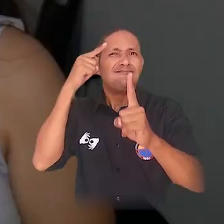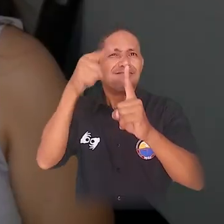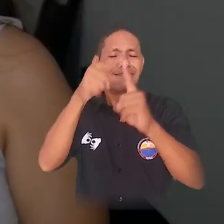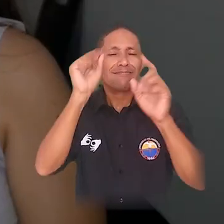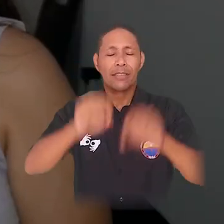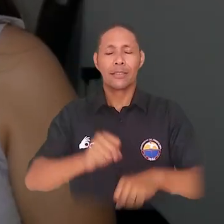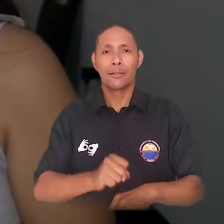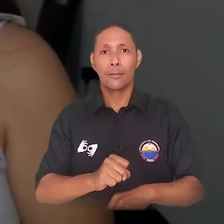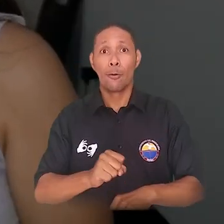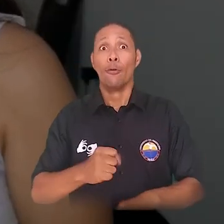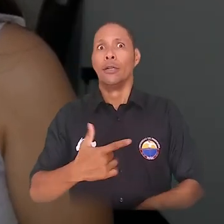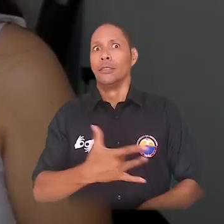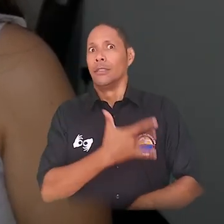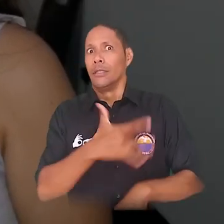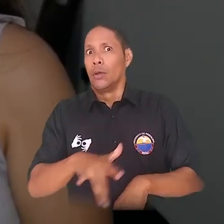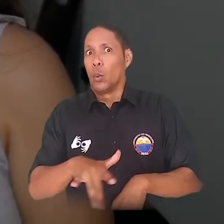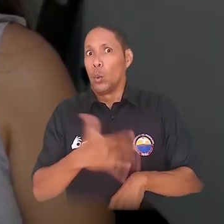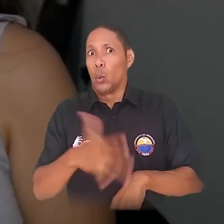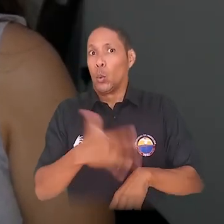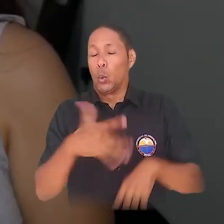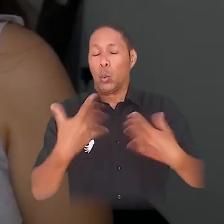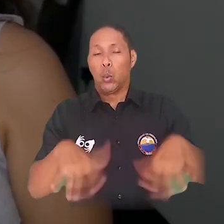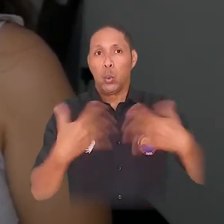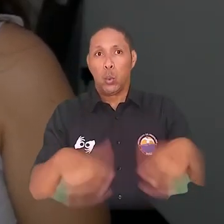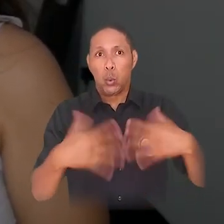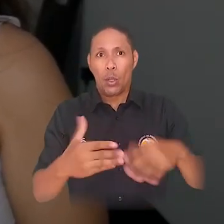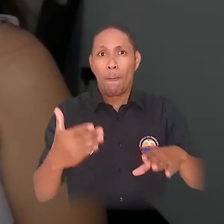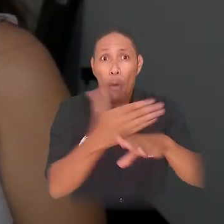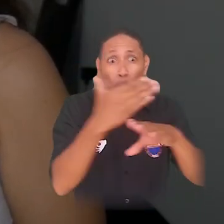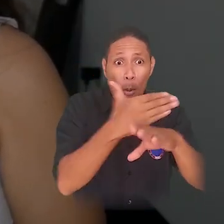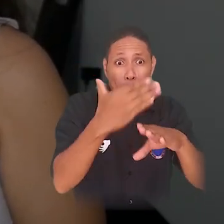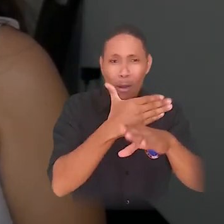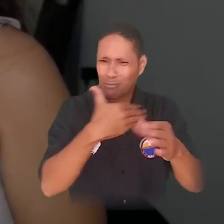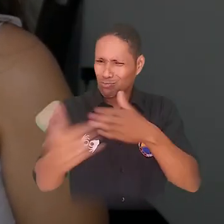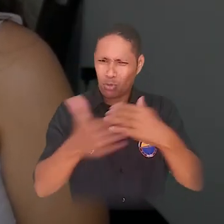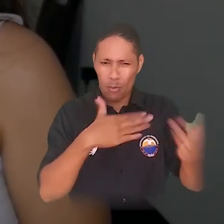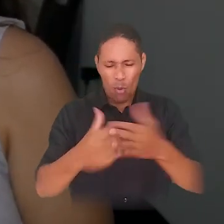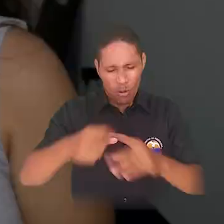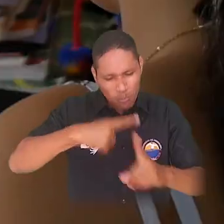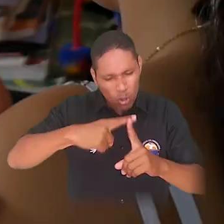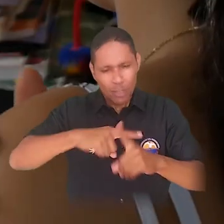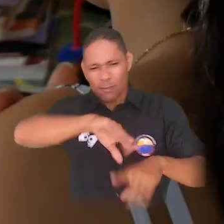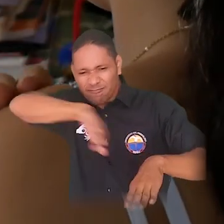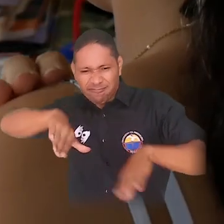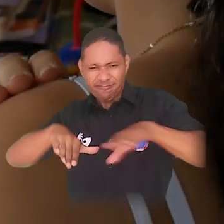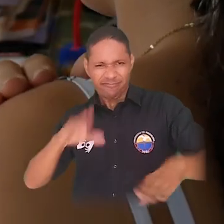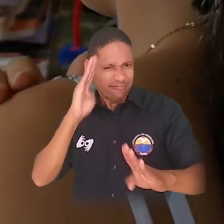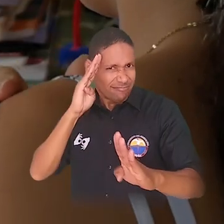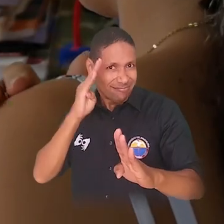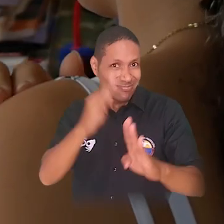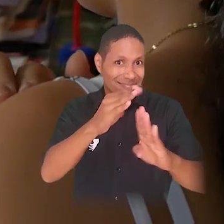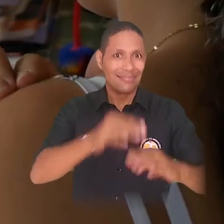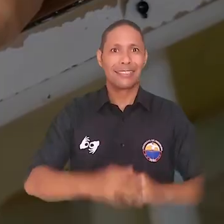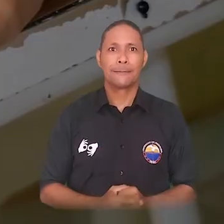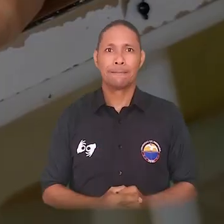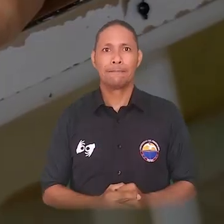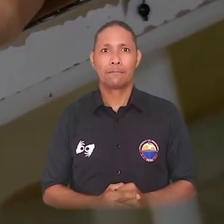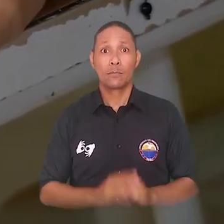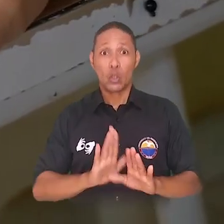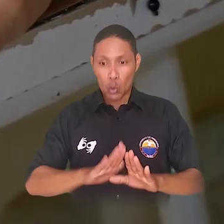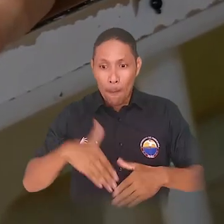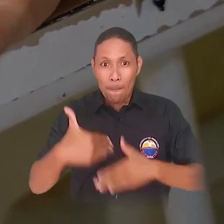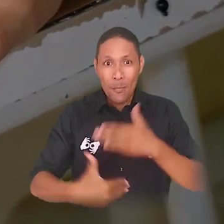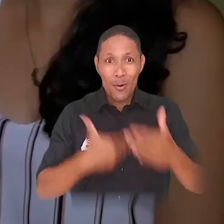todo. Conmueve demasiado y nos enseña que a pesar de las adversidades no tenemos que rendirnos nunca. Desde el inicio de su proceso en la